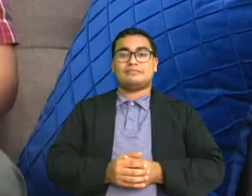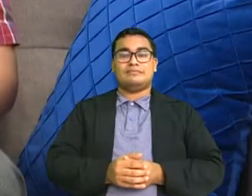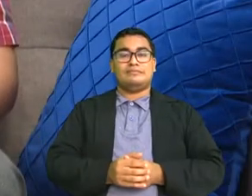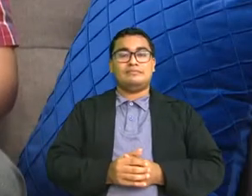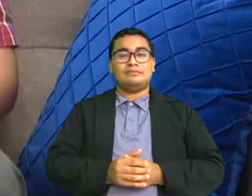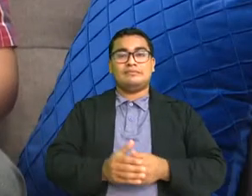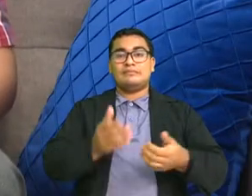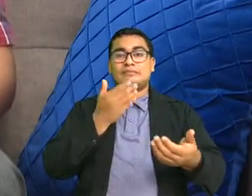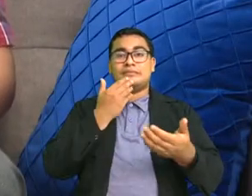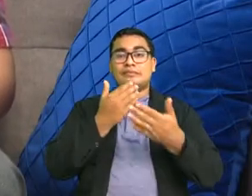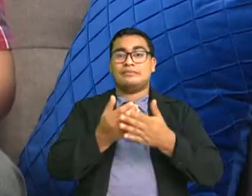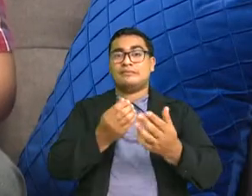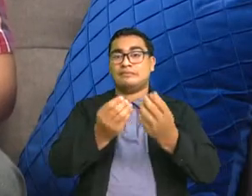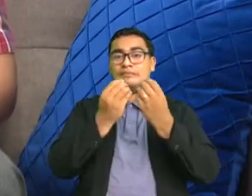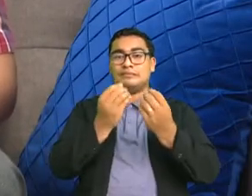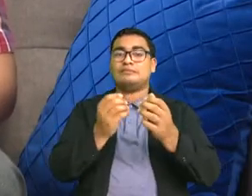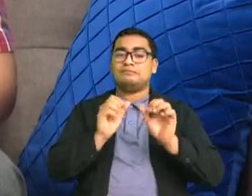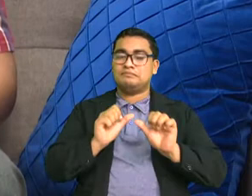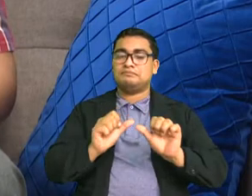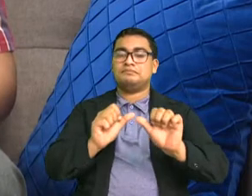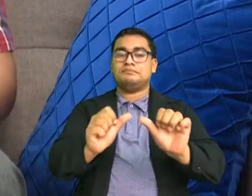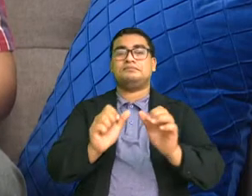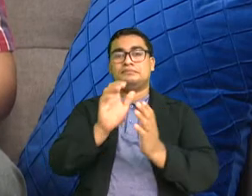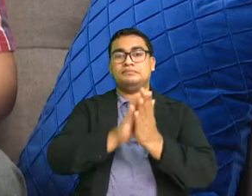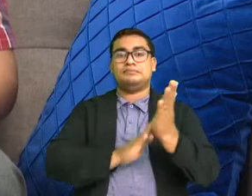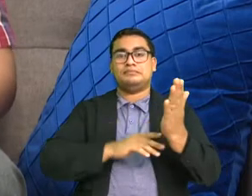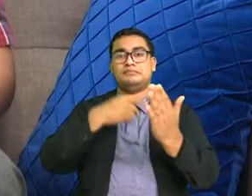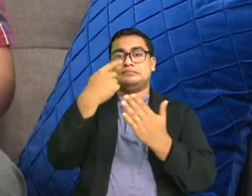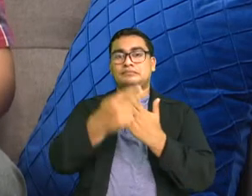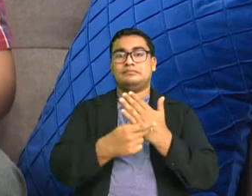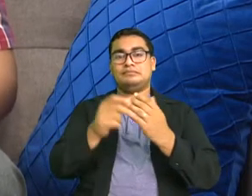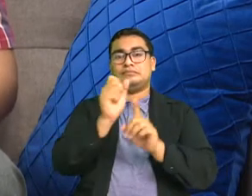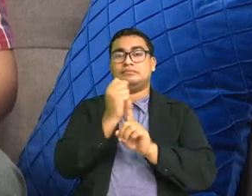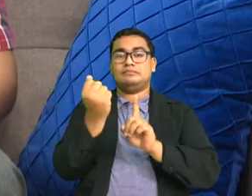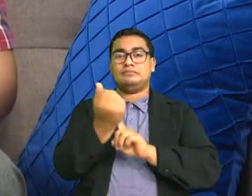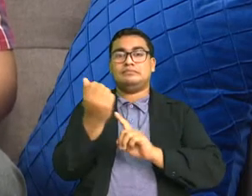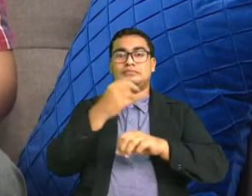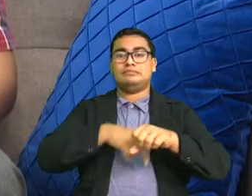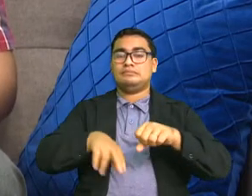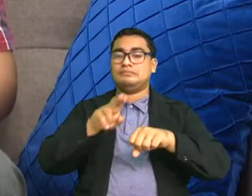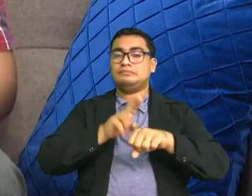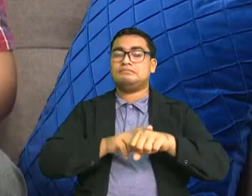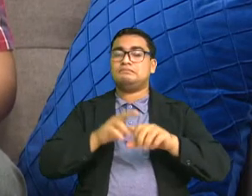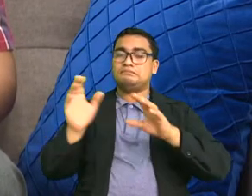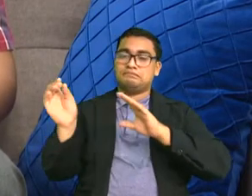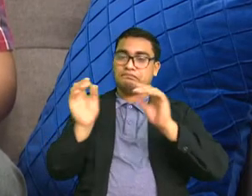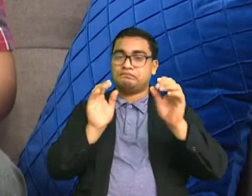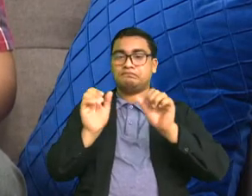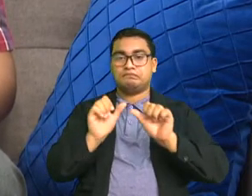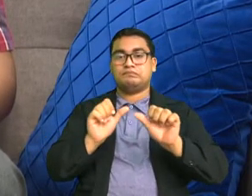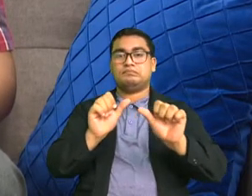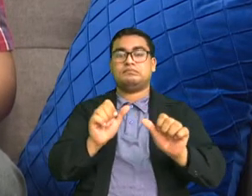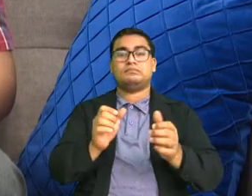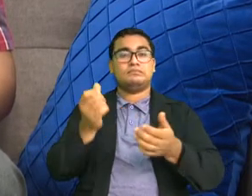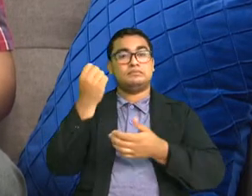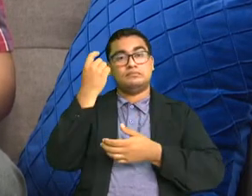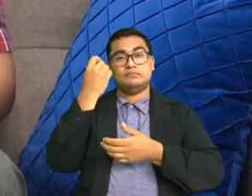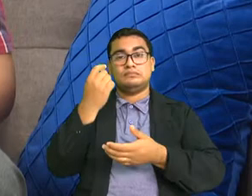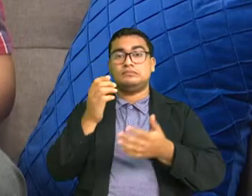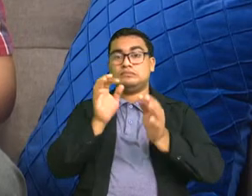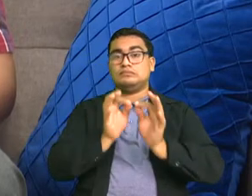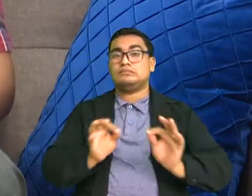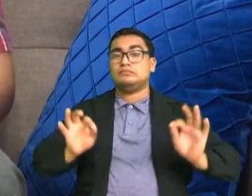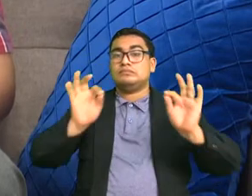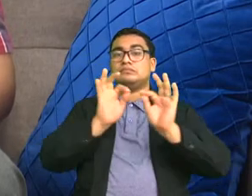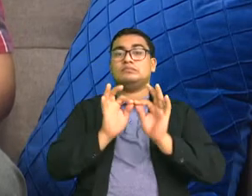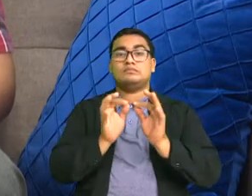muchísimas gracias por continuar acompañándolo en su programa desde el parlament o continuamos nuestra conversación que nos ayuda a entender precisamente la relevancia que